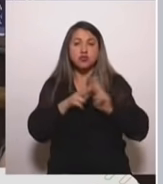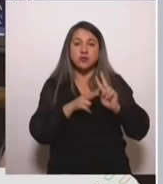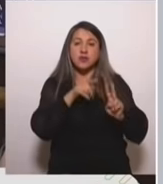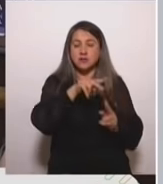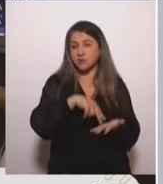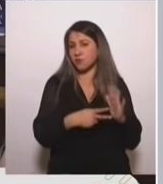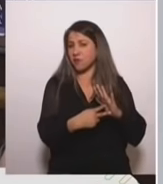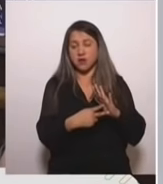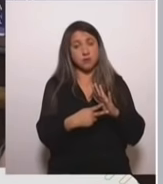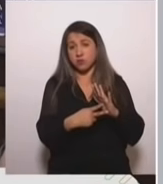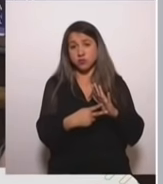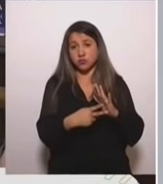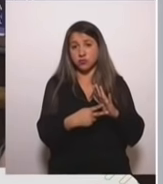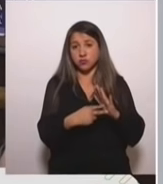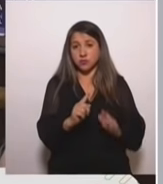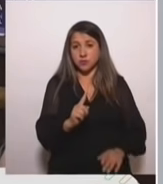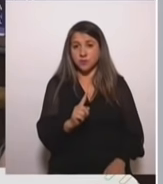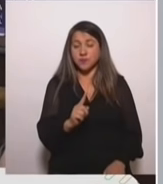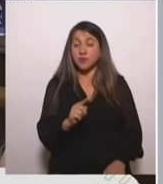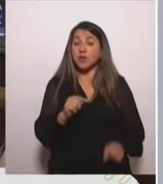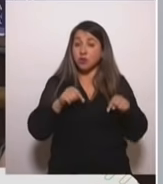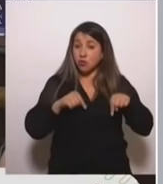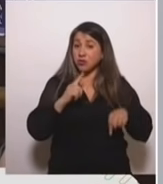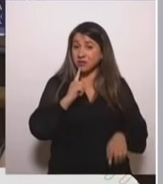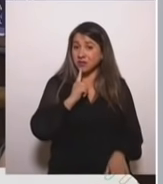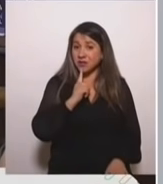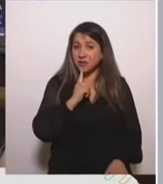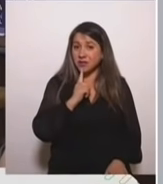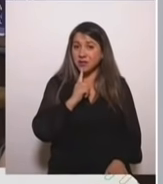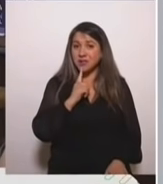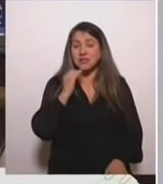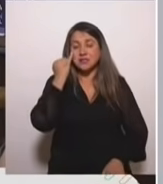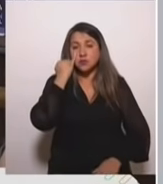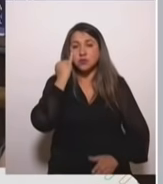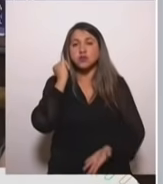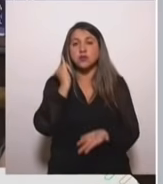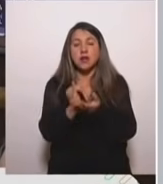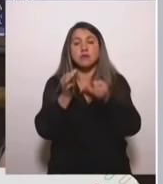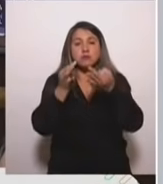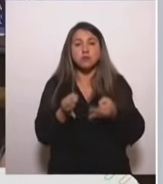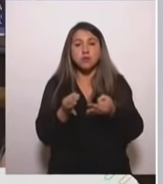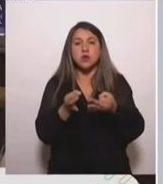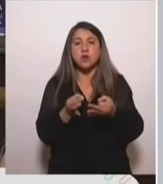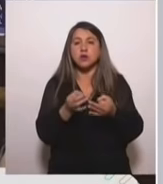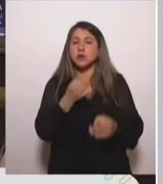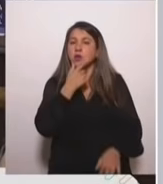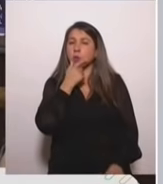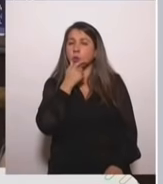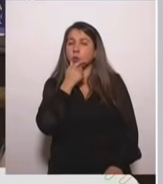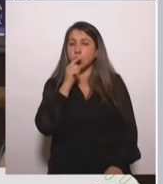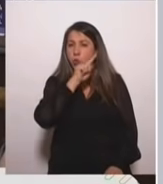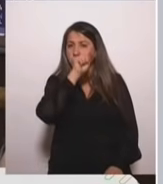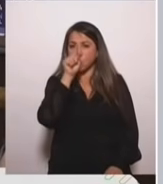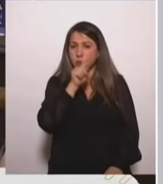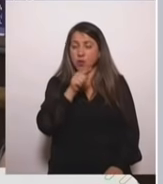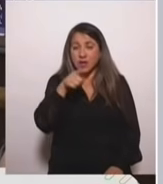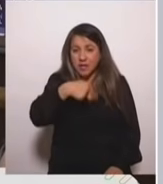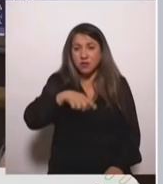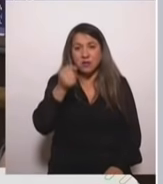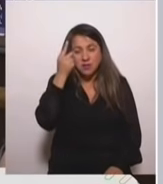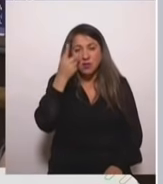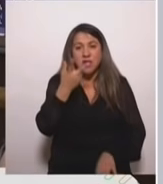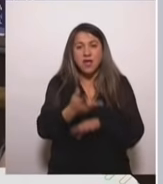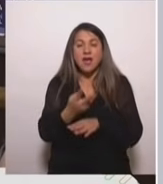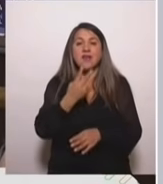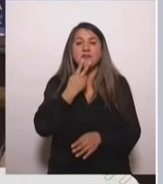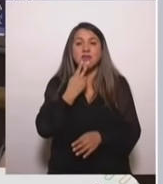de la Convención, que es el órgano que constitucionalmente debe prestarle apoyo a la Convención